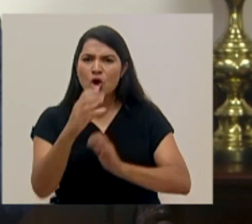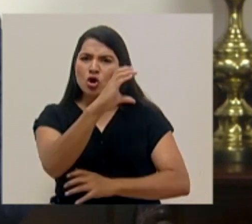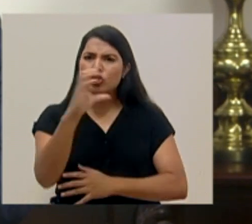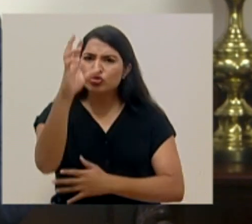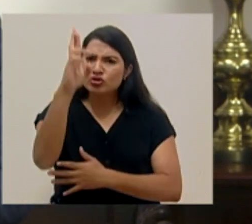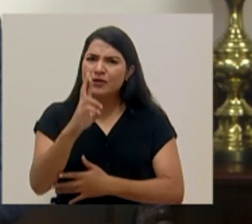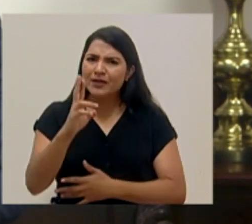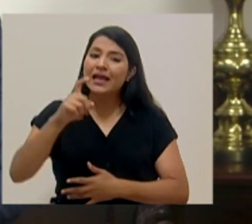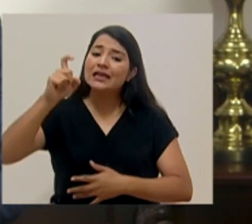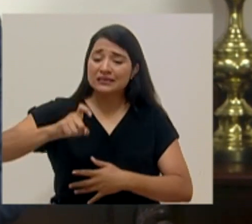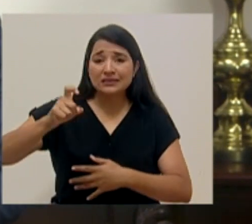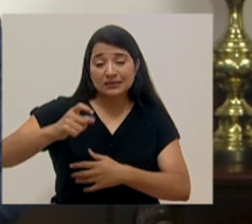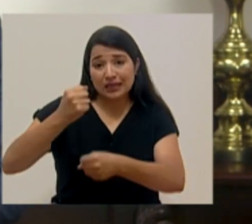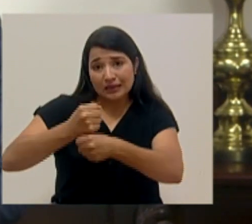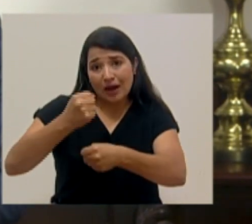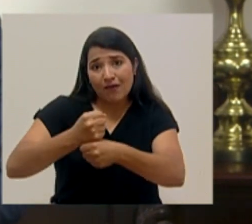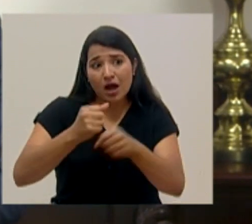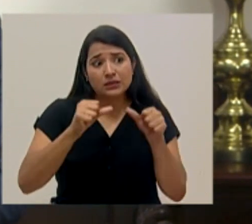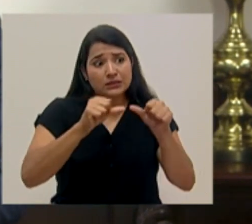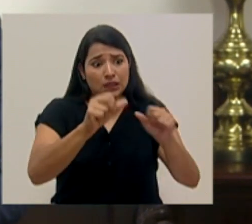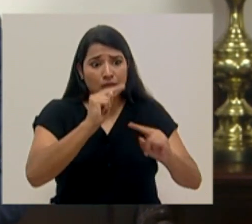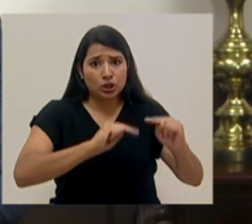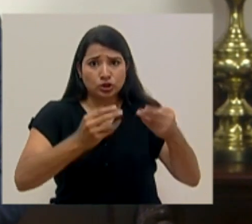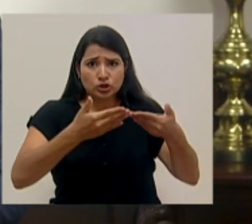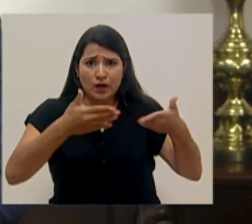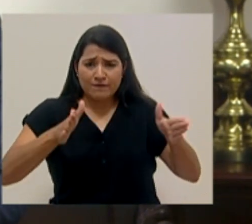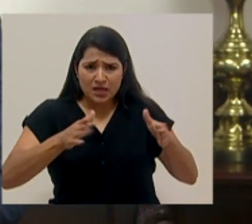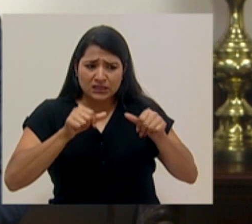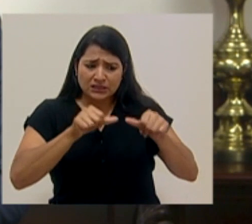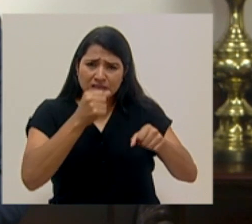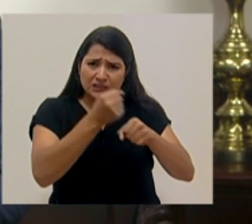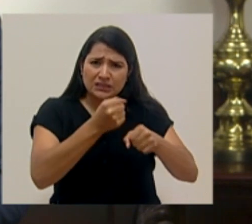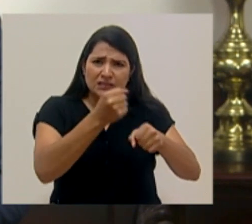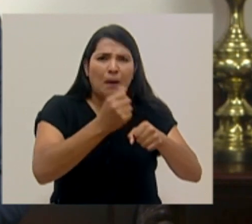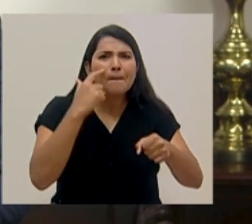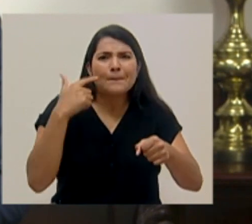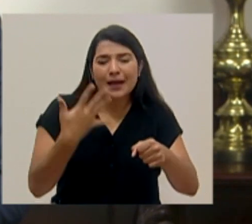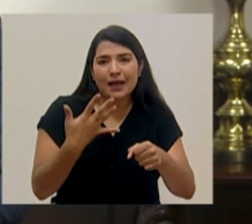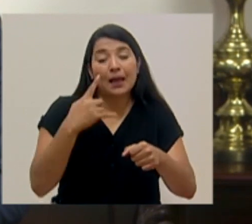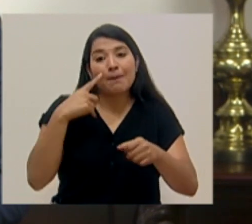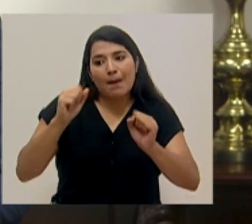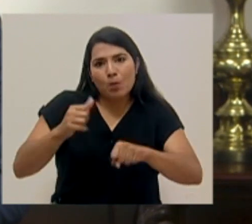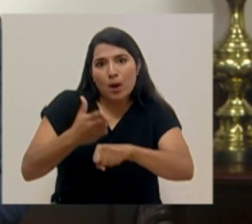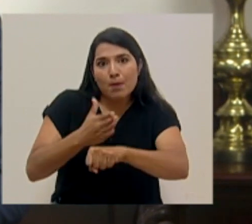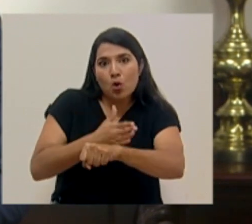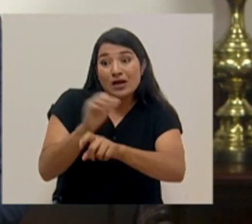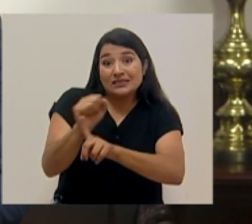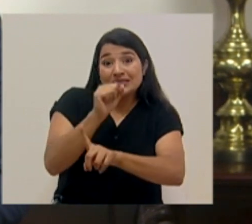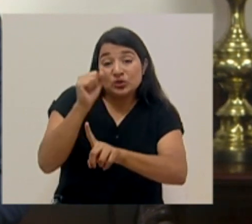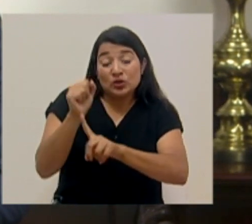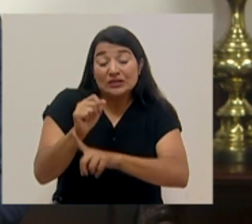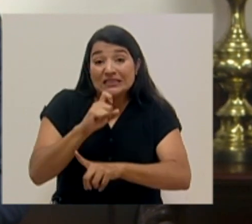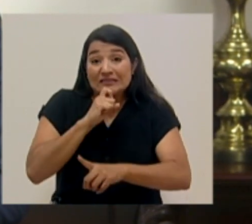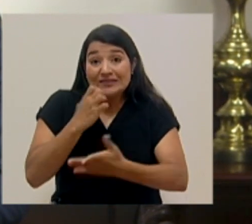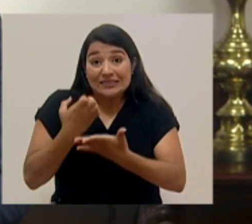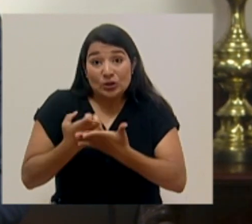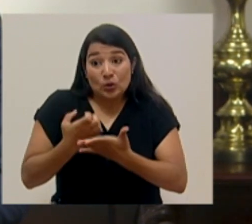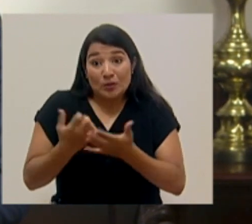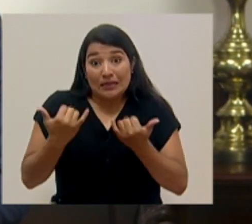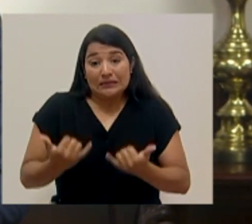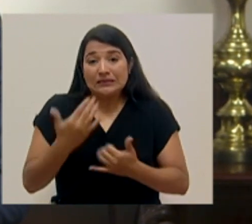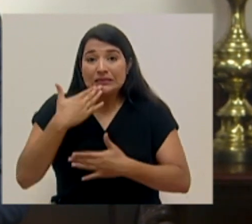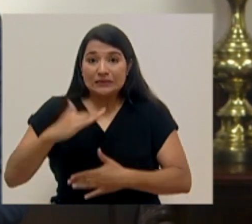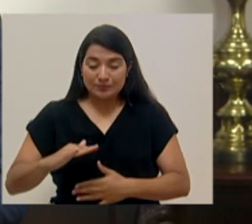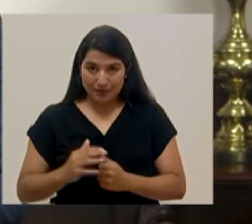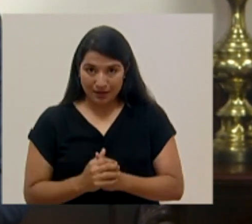Rica necesita trabajar para que no se profundice la crisis en los hogares que hoy la pasan muy mal.